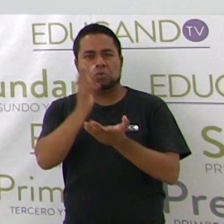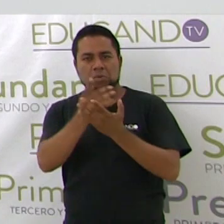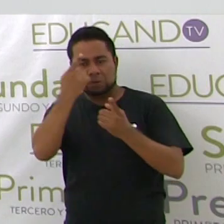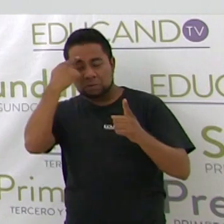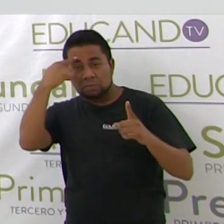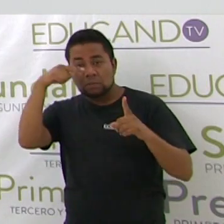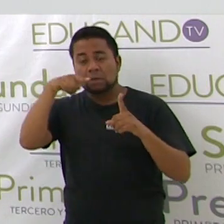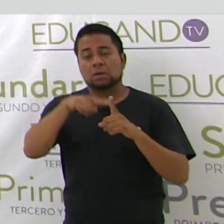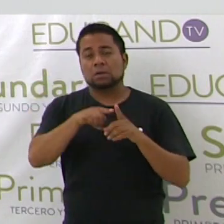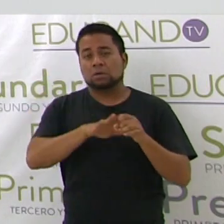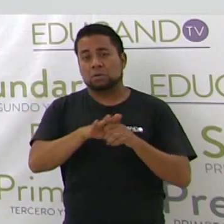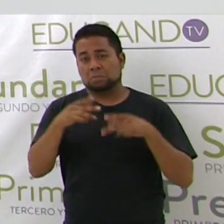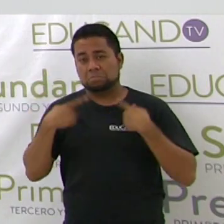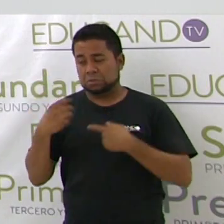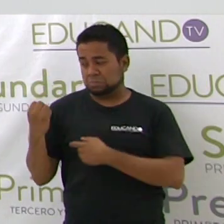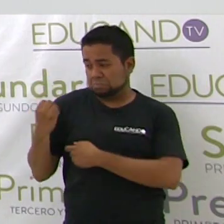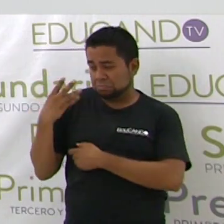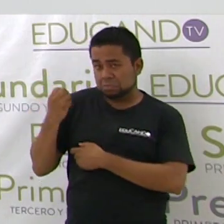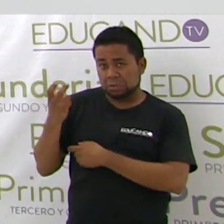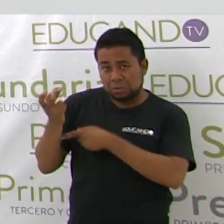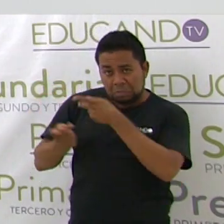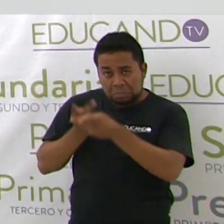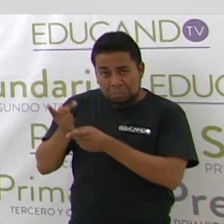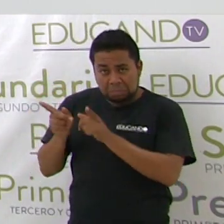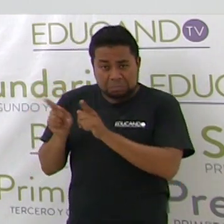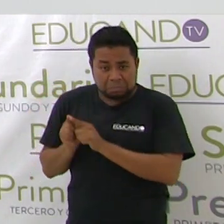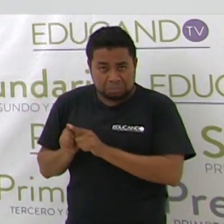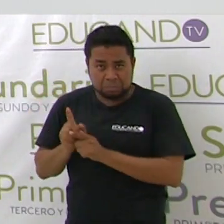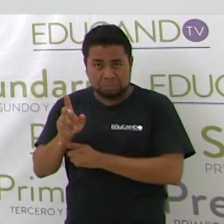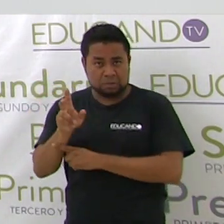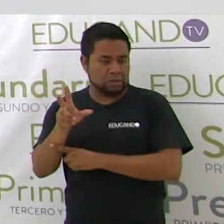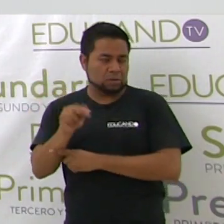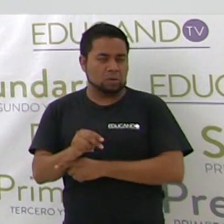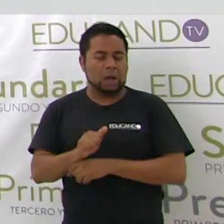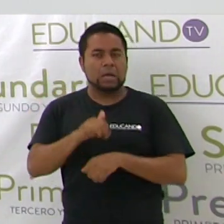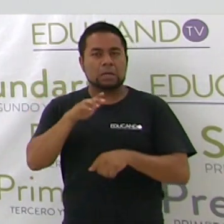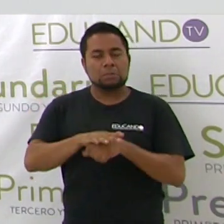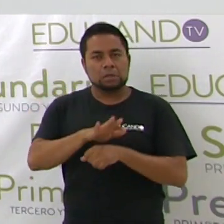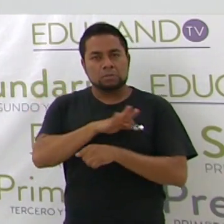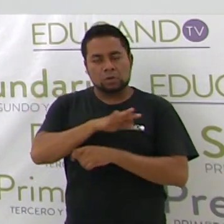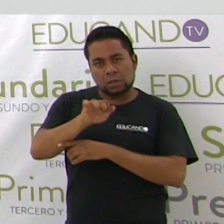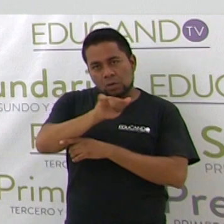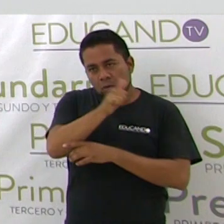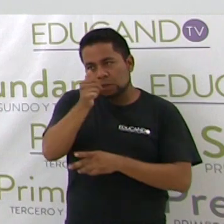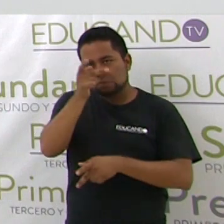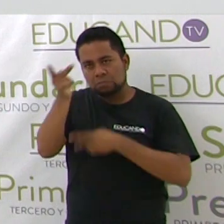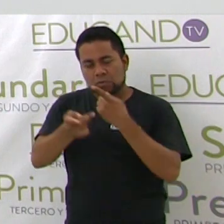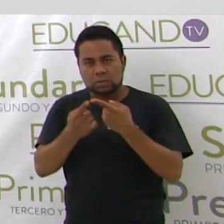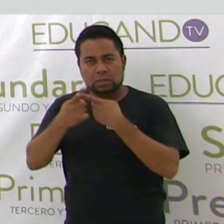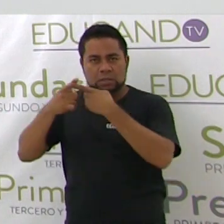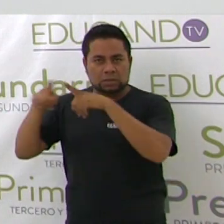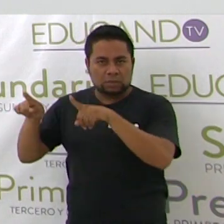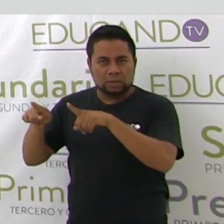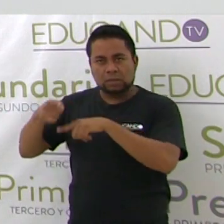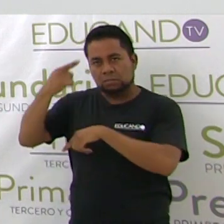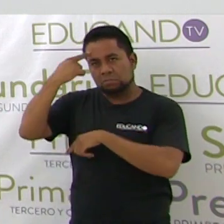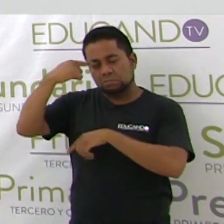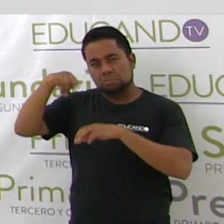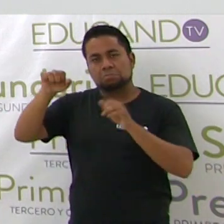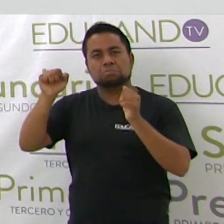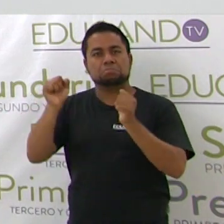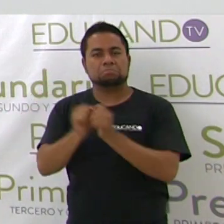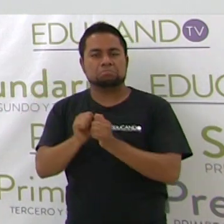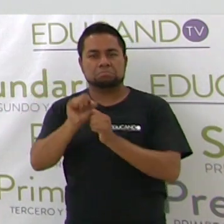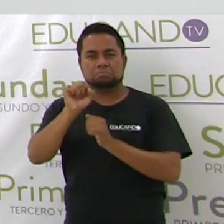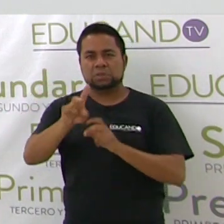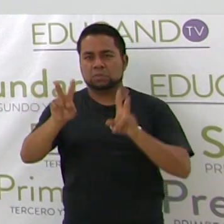que el conferencista dio a conocer, sino que además puede hacer otras preguntas relacionadas con